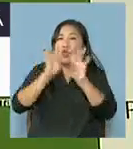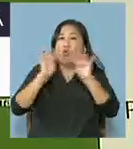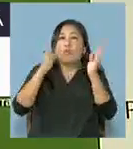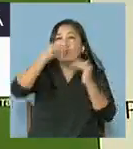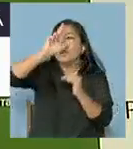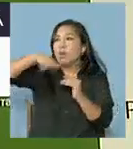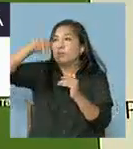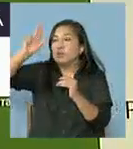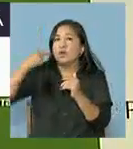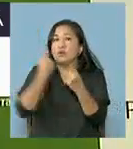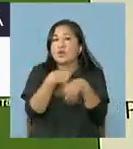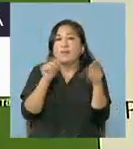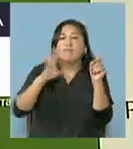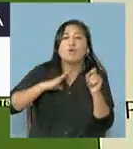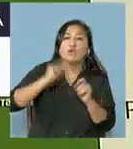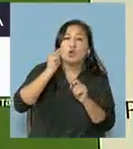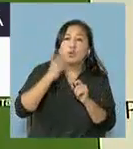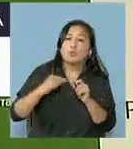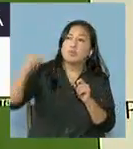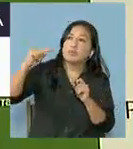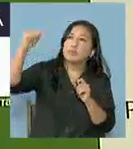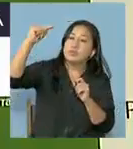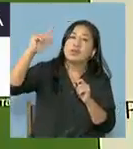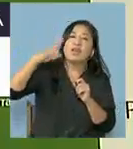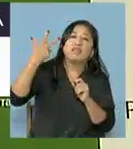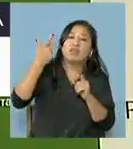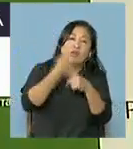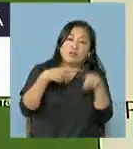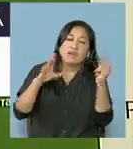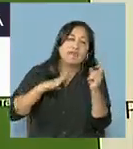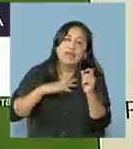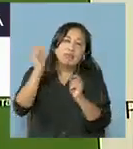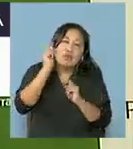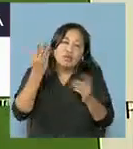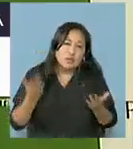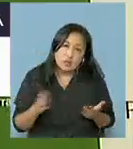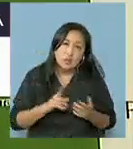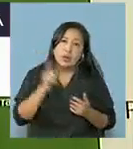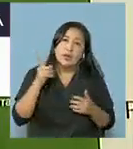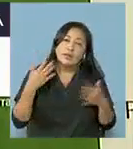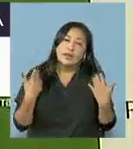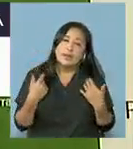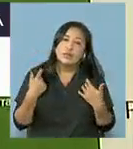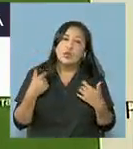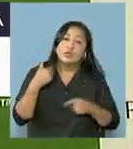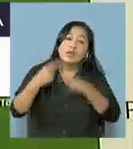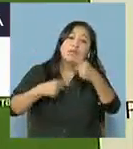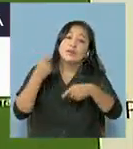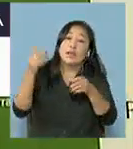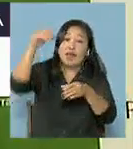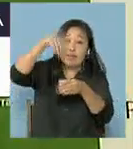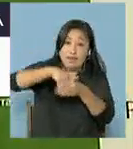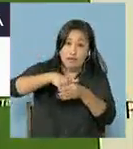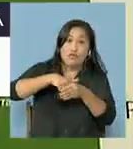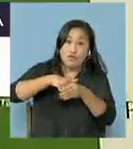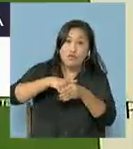estructura, y estamos en los detalles finales del piso técnico y una serie de detalles menores, que esos detalles no se ve el gran avance, pero son detalles